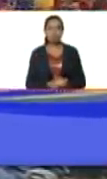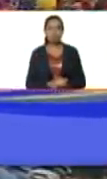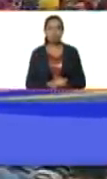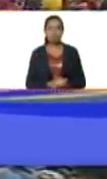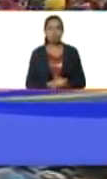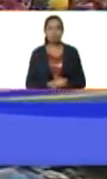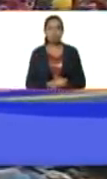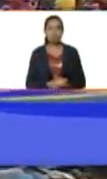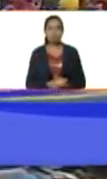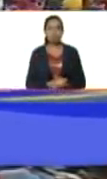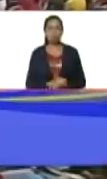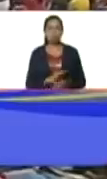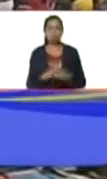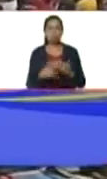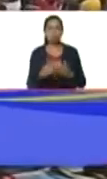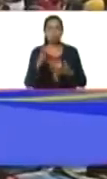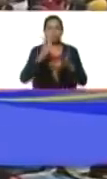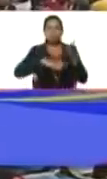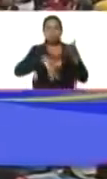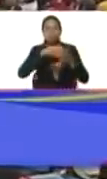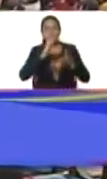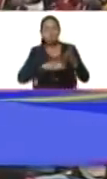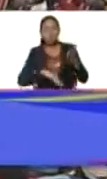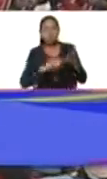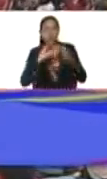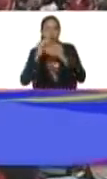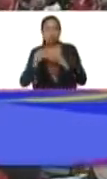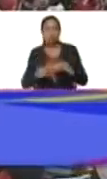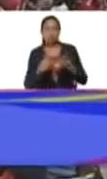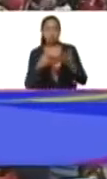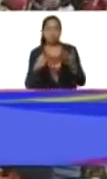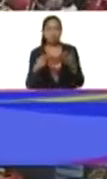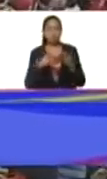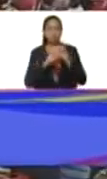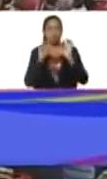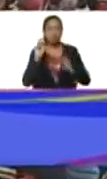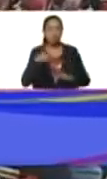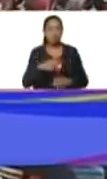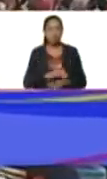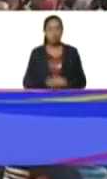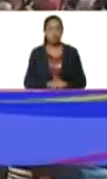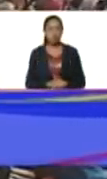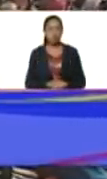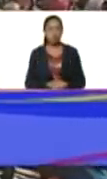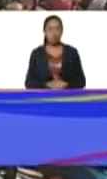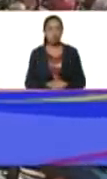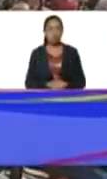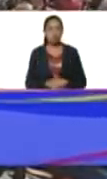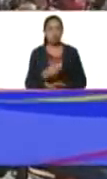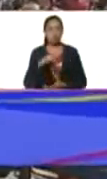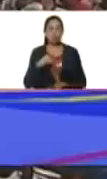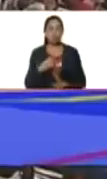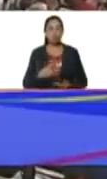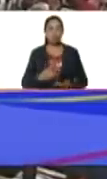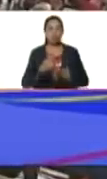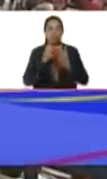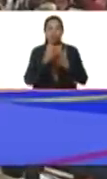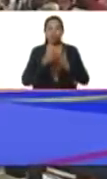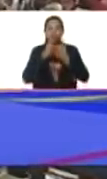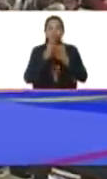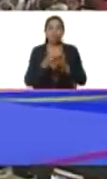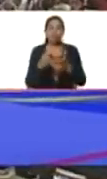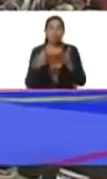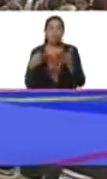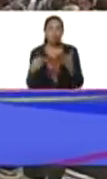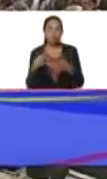que caerle pinturita, a arreglar las cositas que haya que arreglar, y nosotros aportar los